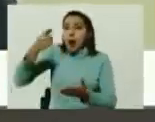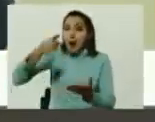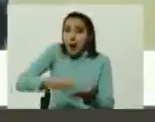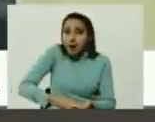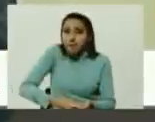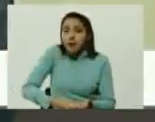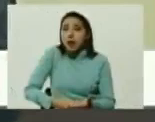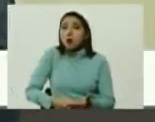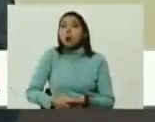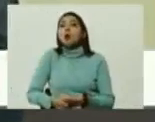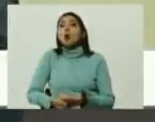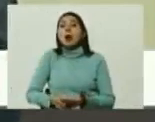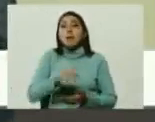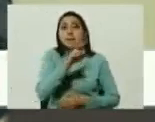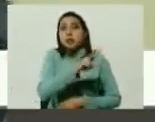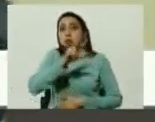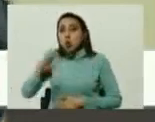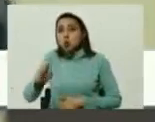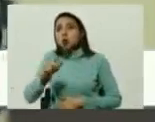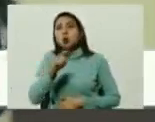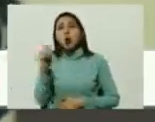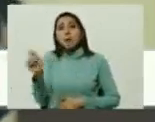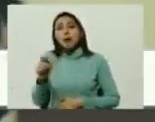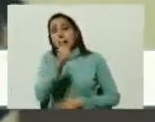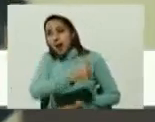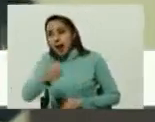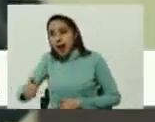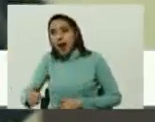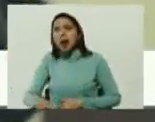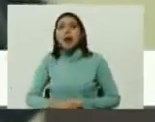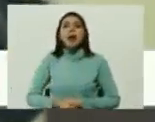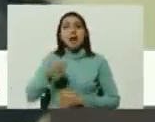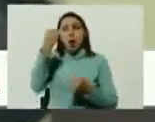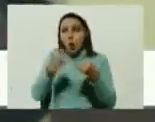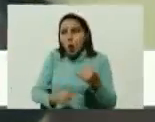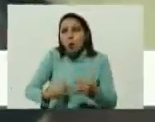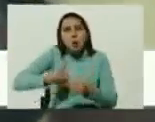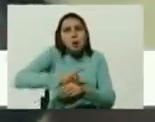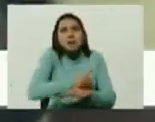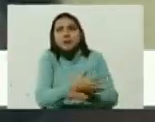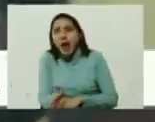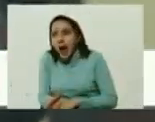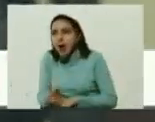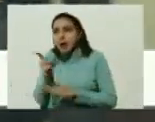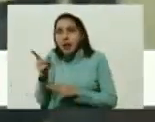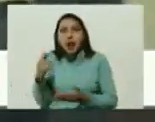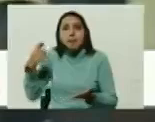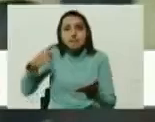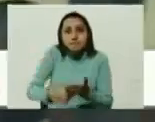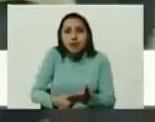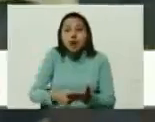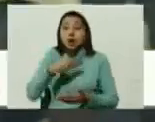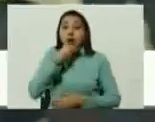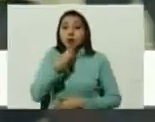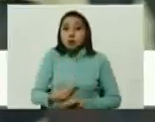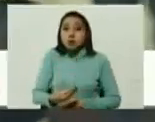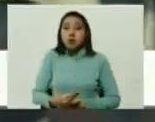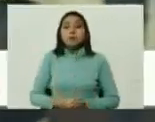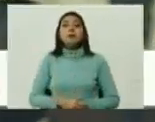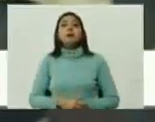fecha obligatoria del 28 de cada mes y terminaban pagando que incidió un mes después y en diciembre de ese año el entonces